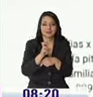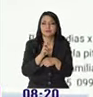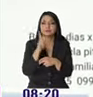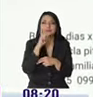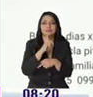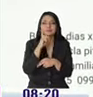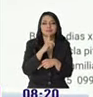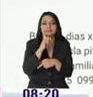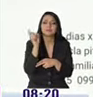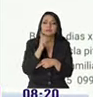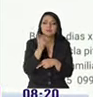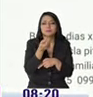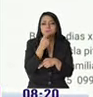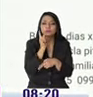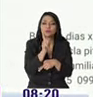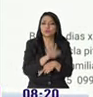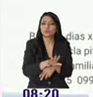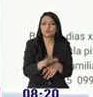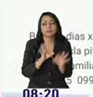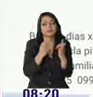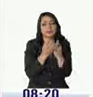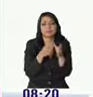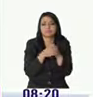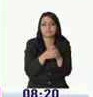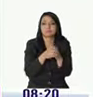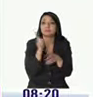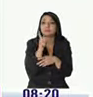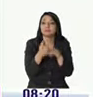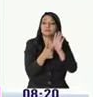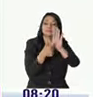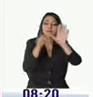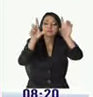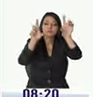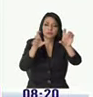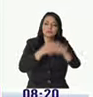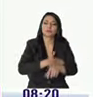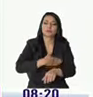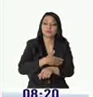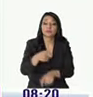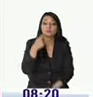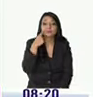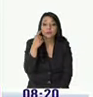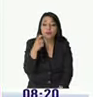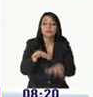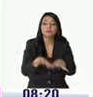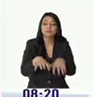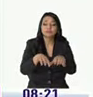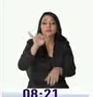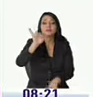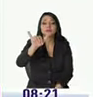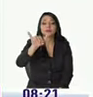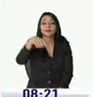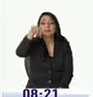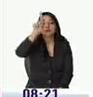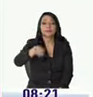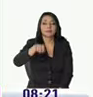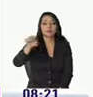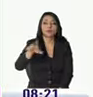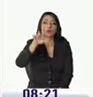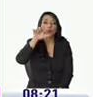Necesitan medicaciones del mismo lado de la familia. Ahí está en pantalla, por favor, se hizo machito. Se perdió el sábado 1 y no nos deja